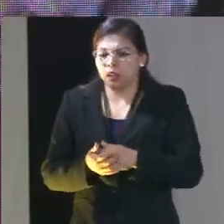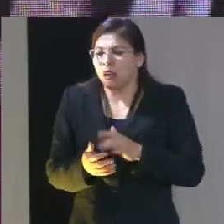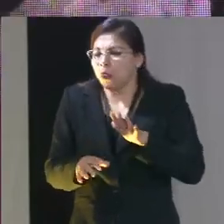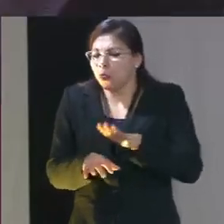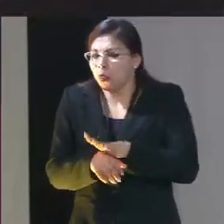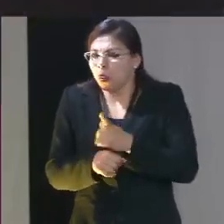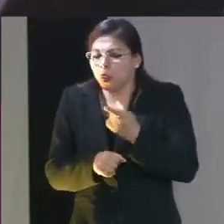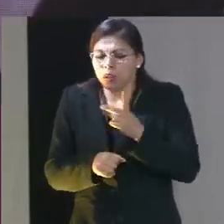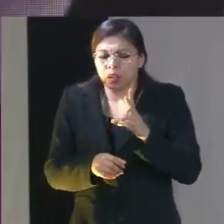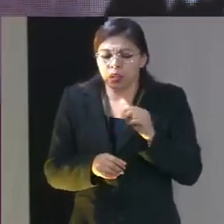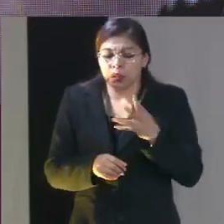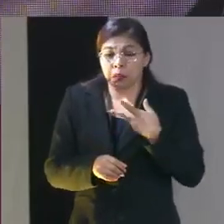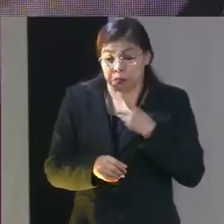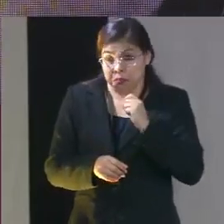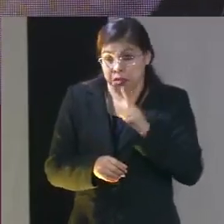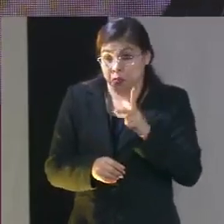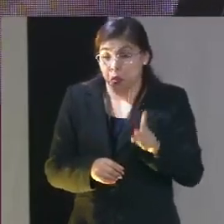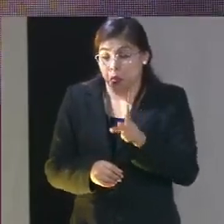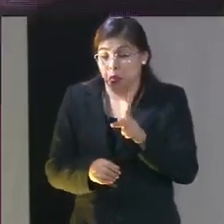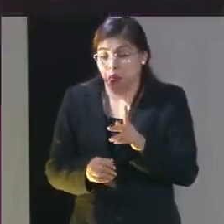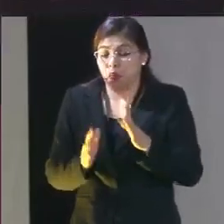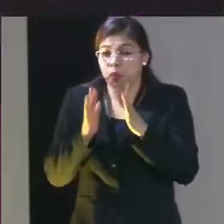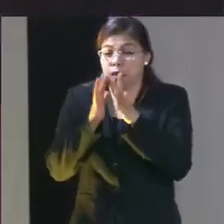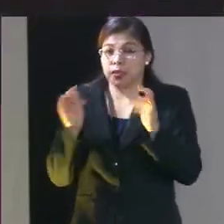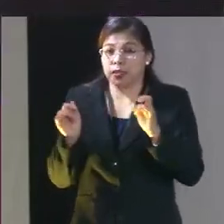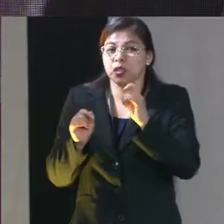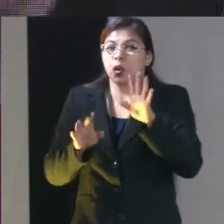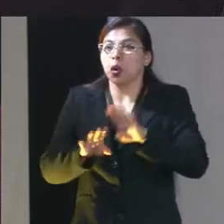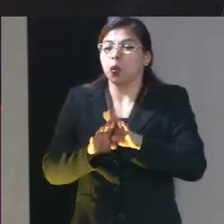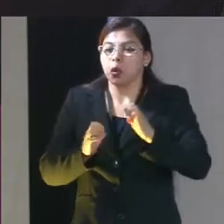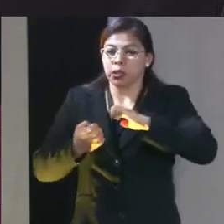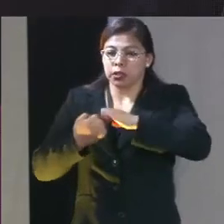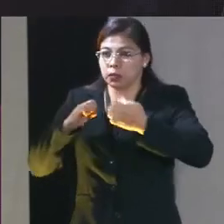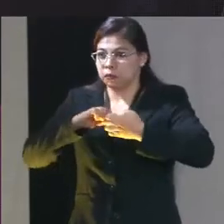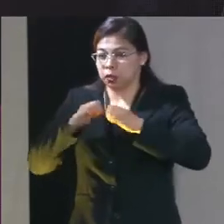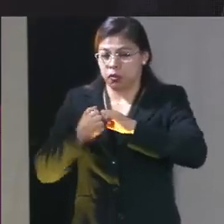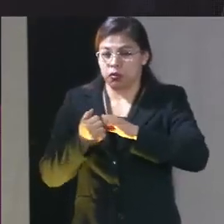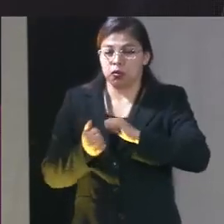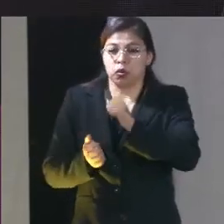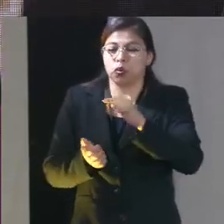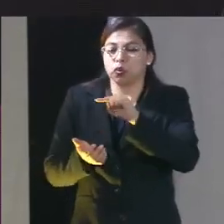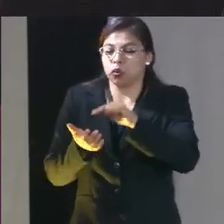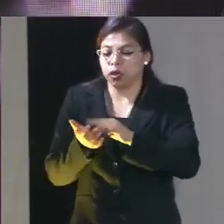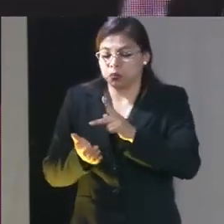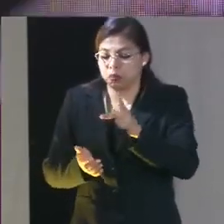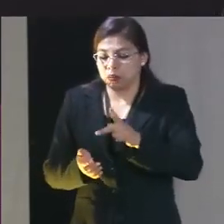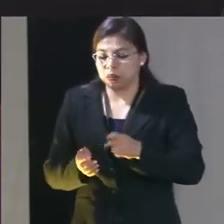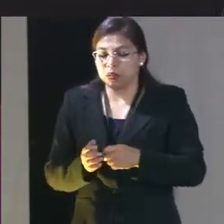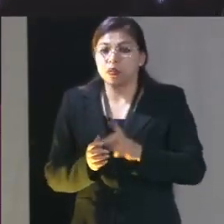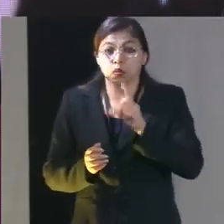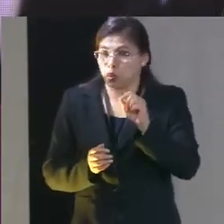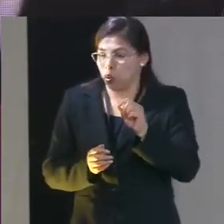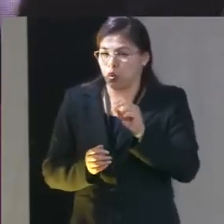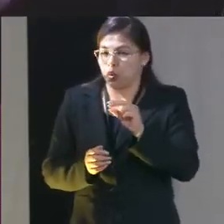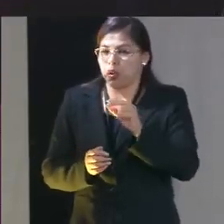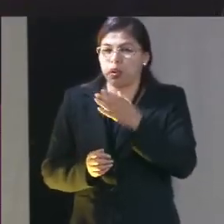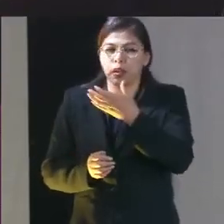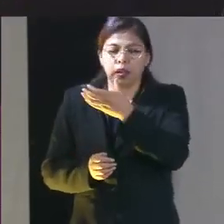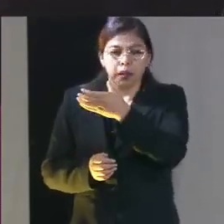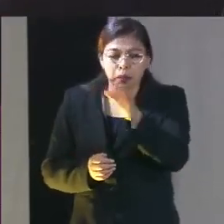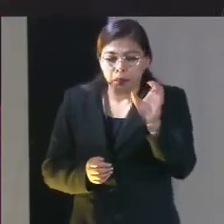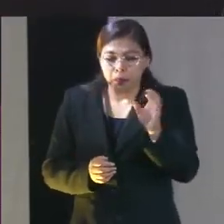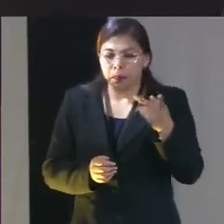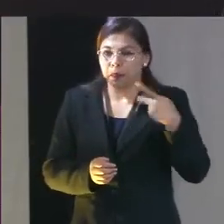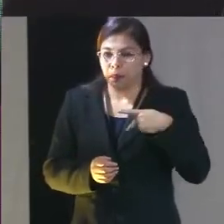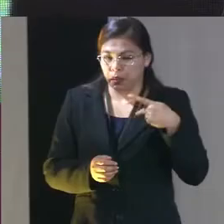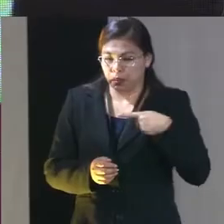Pues porque no el pueblo francés, que era enemigo de los poderosos de uno y otro lado, no los siervos, no los campesinos, sino